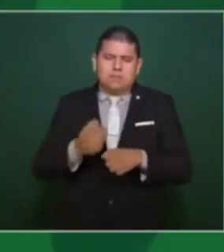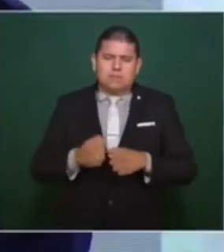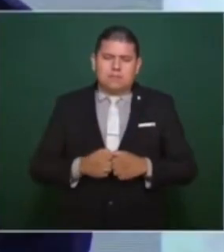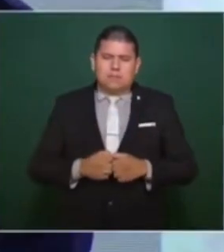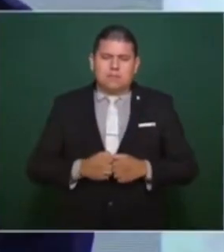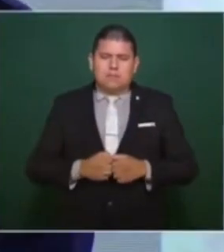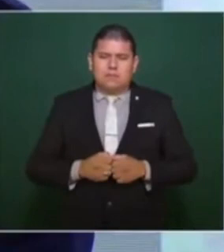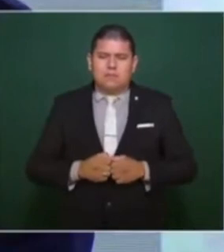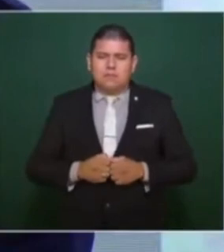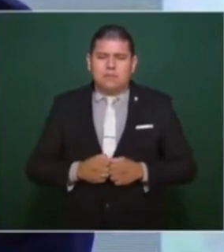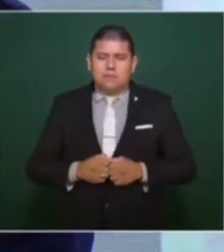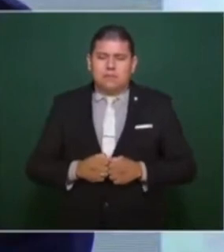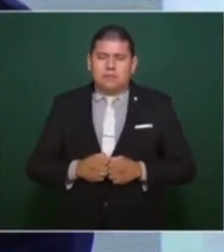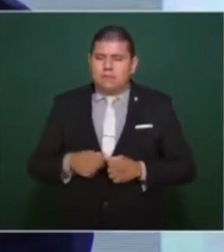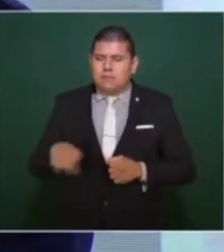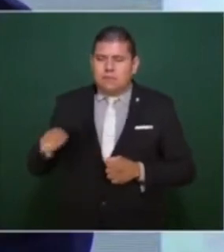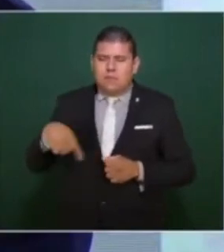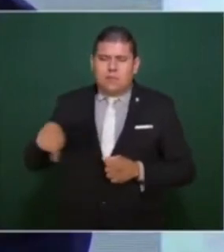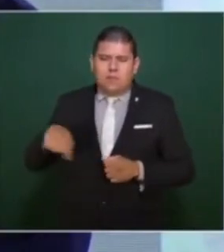son